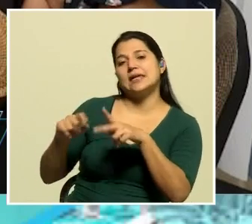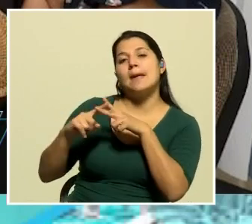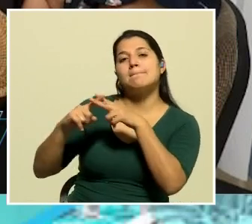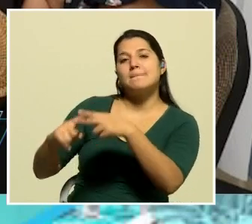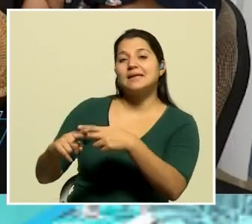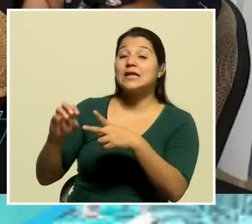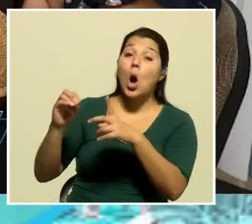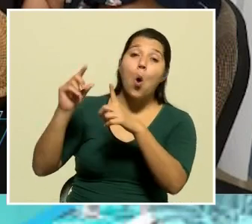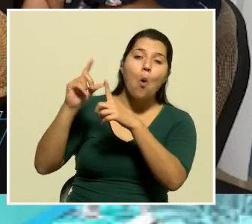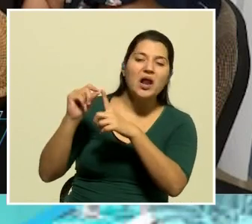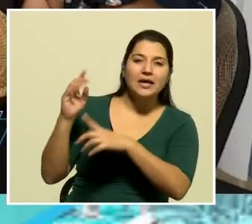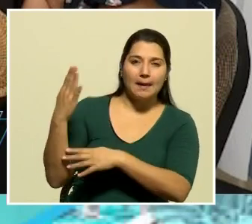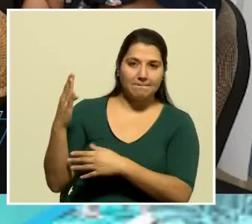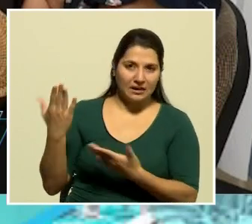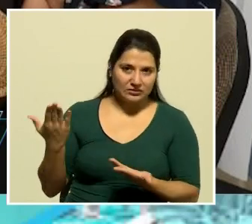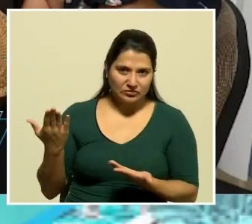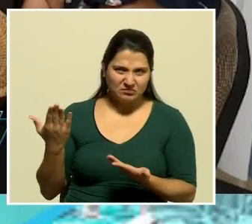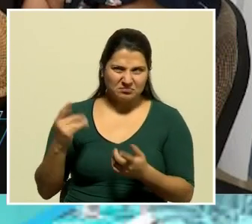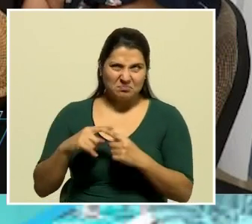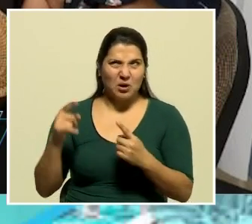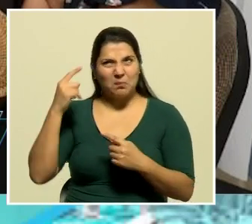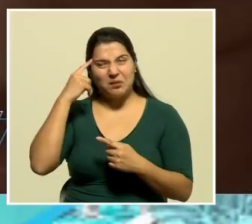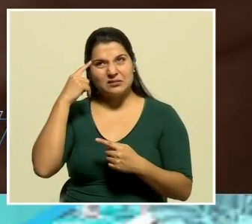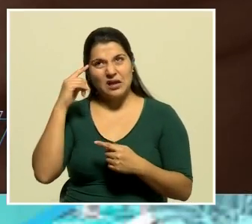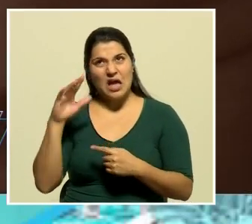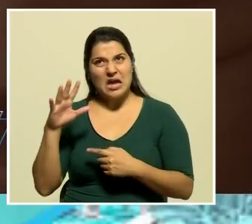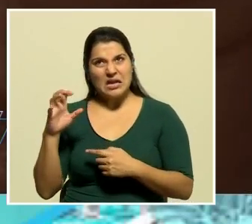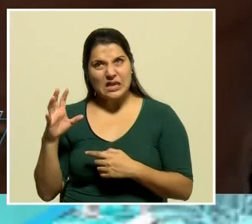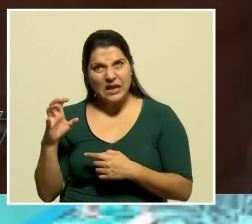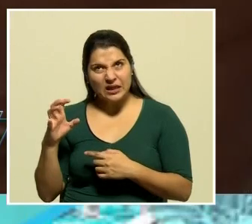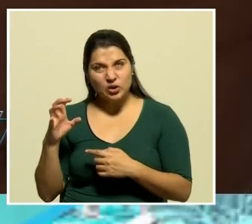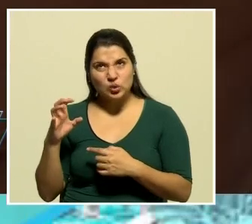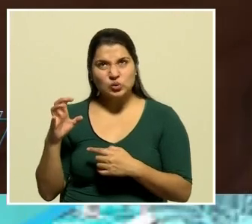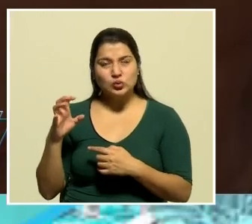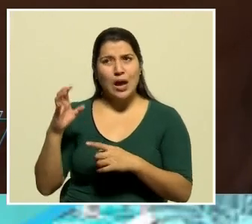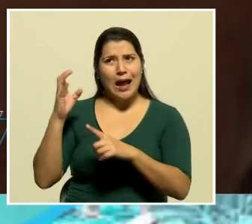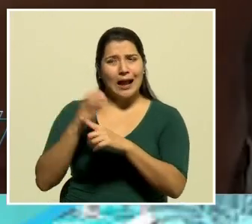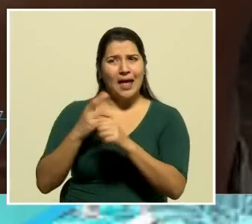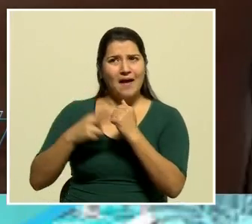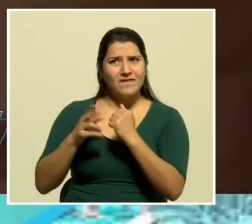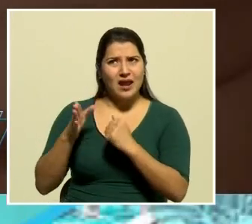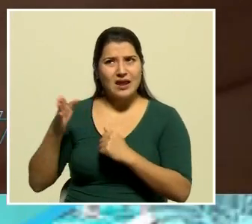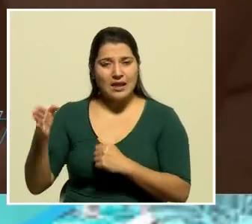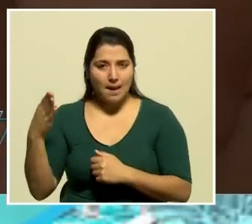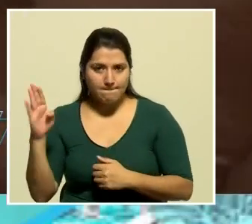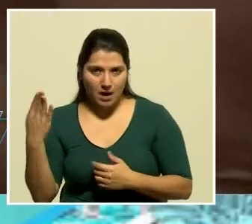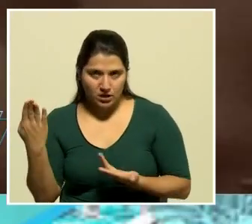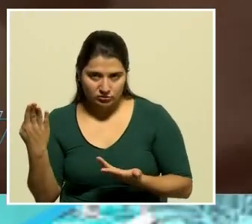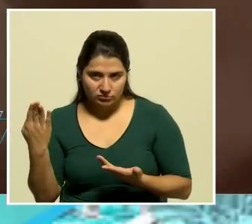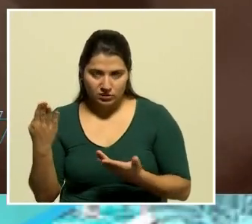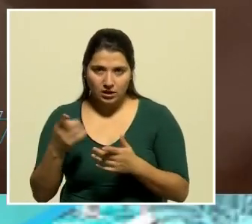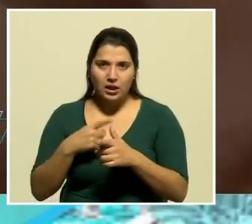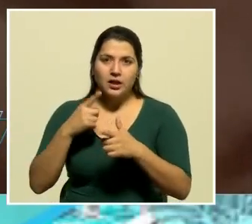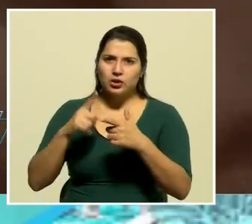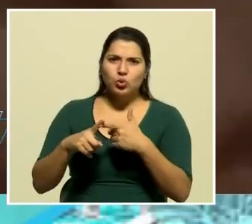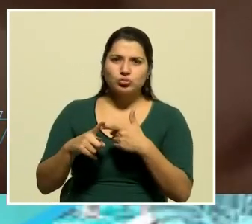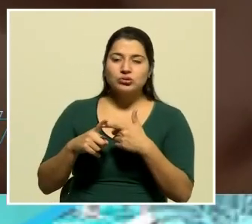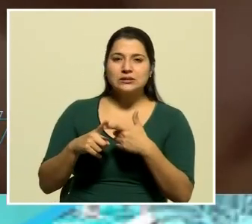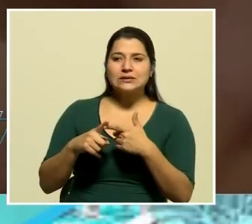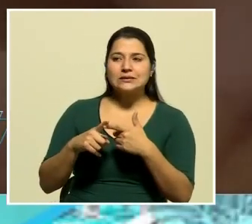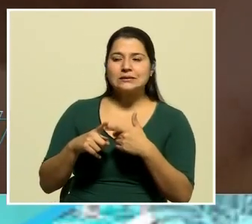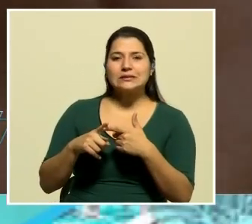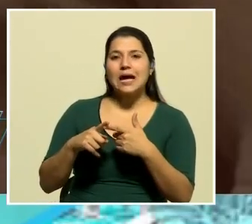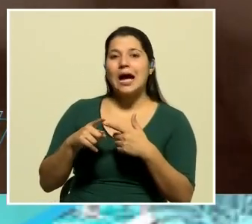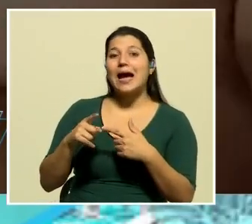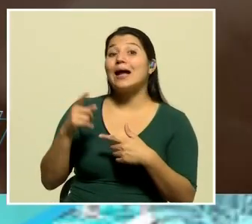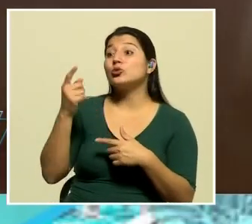alquilan el baño, pero ellos dicen, bueno, son 500 colones cada vez que tengo que usar el baño, y a ellos les dan cierta cantidad de viáticos para